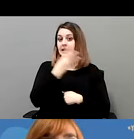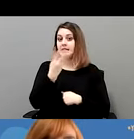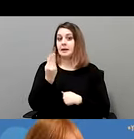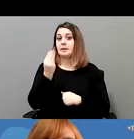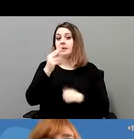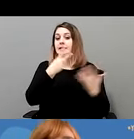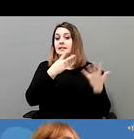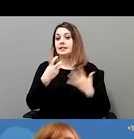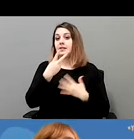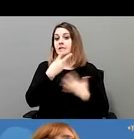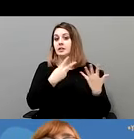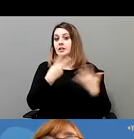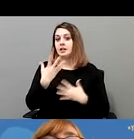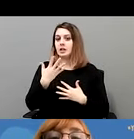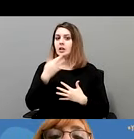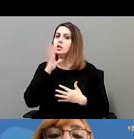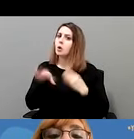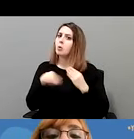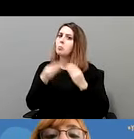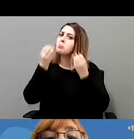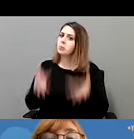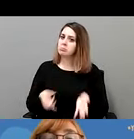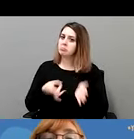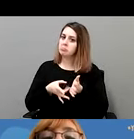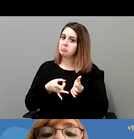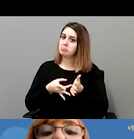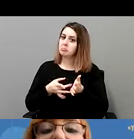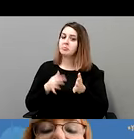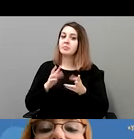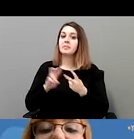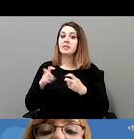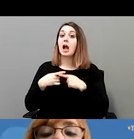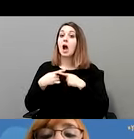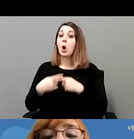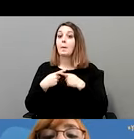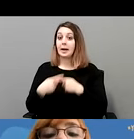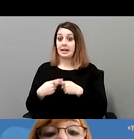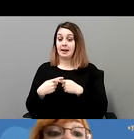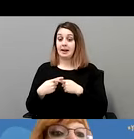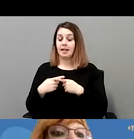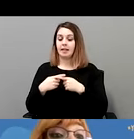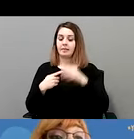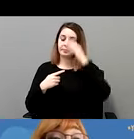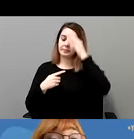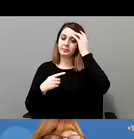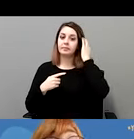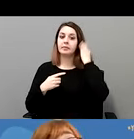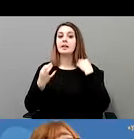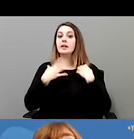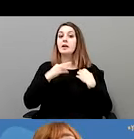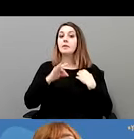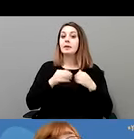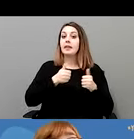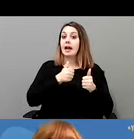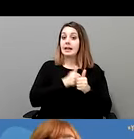775 más. Eso sí es un buen complemento. Y luego, en términos de compatibilidad, dice, puedes tener